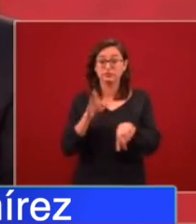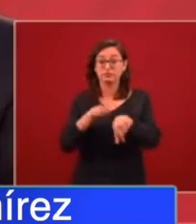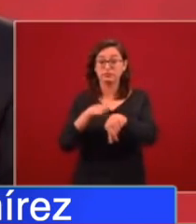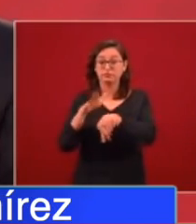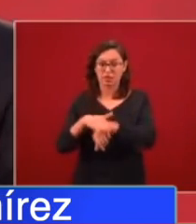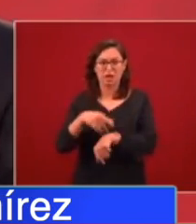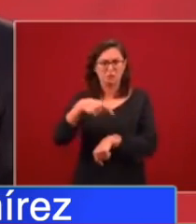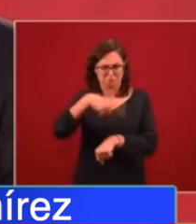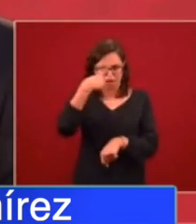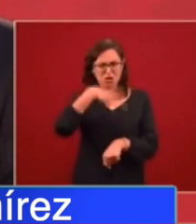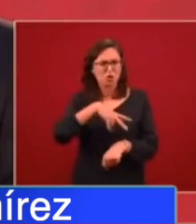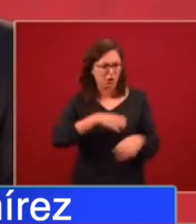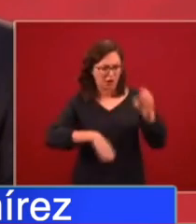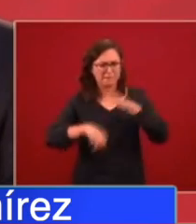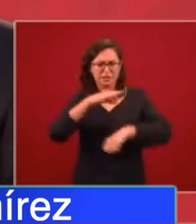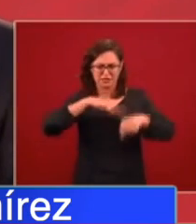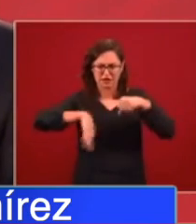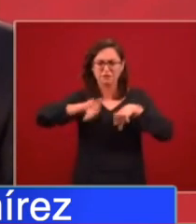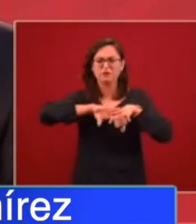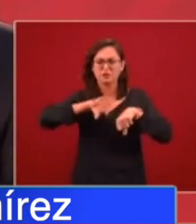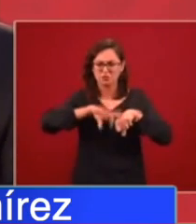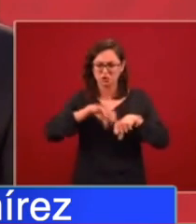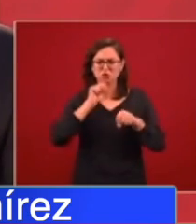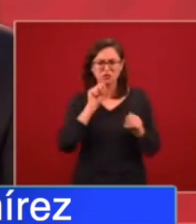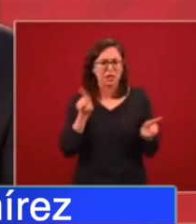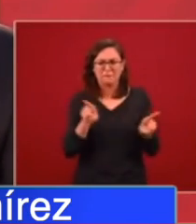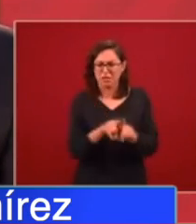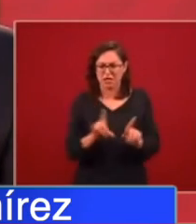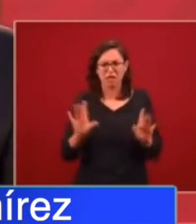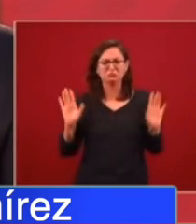empresas mexicanas. Son convocatorias